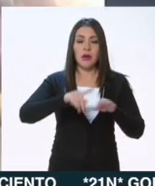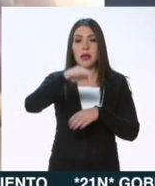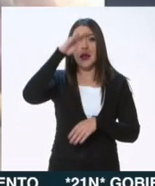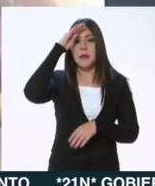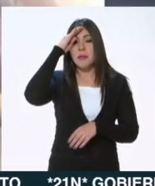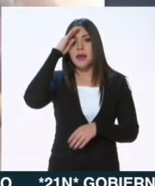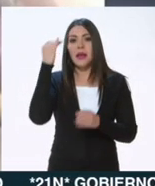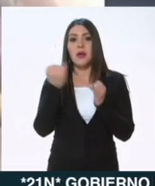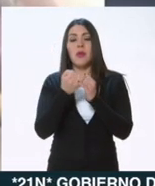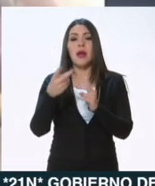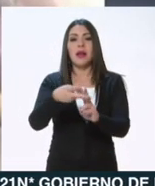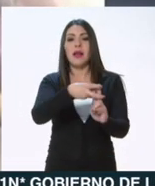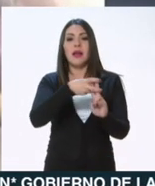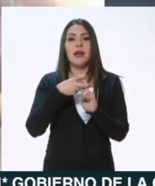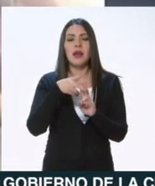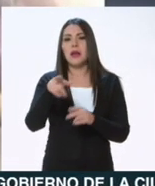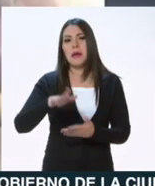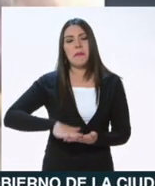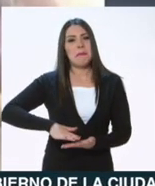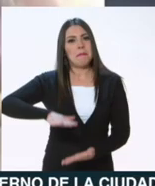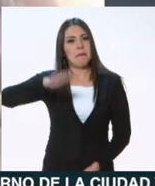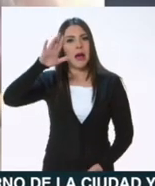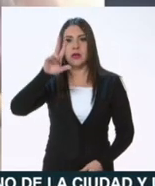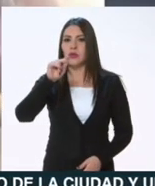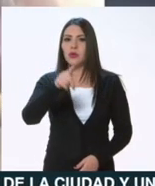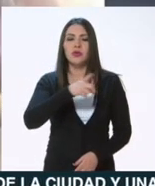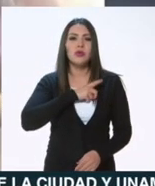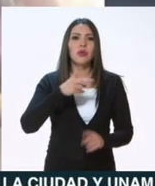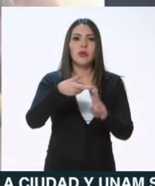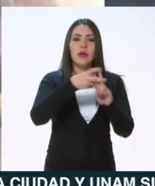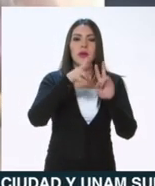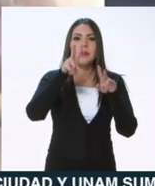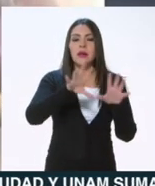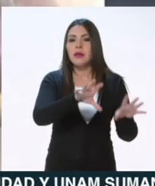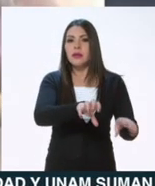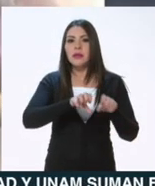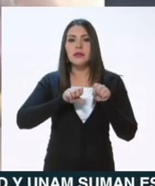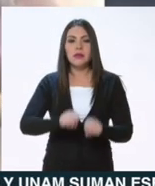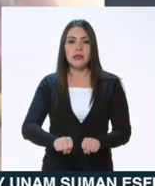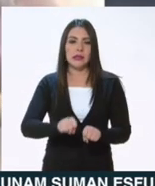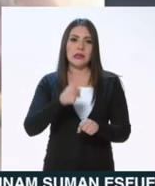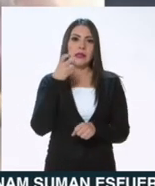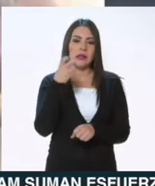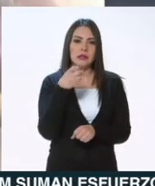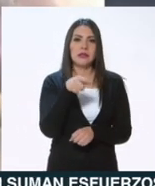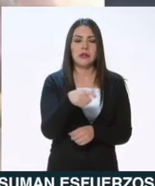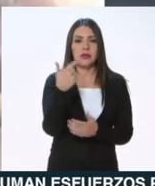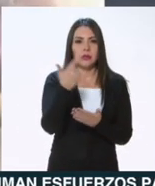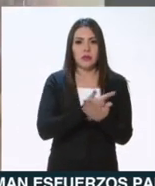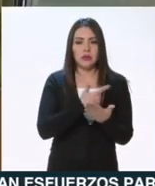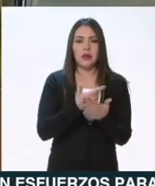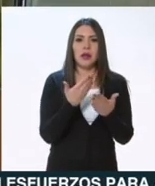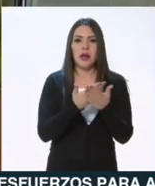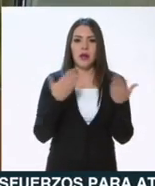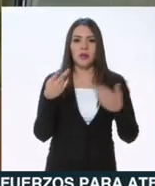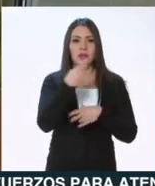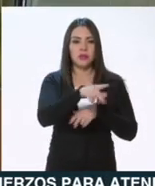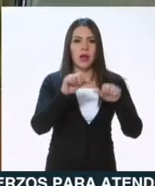contabilizamos los express, esos son muchísimos más. Hoy nosotros desde Alto al Secuestro, en la última Conferencia Nacional de